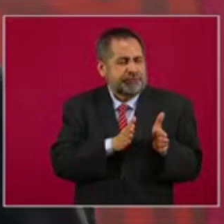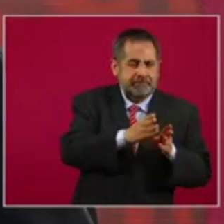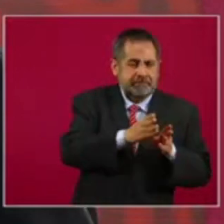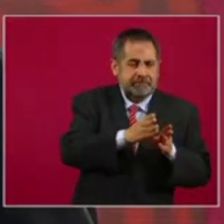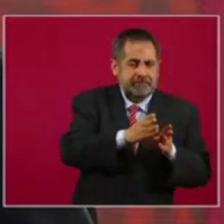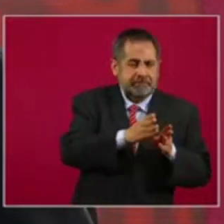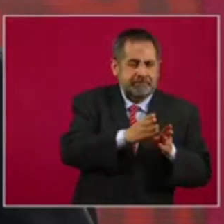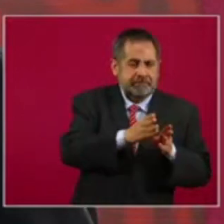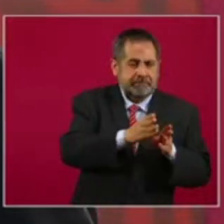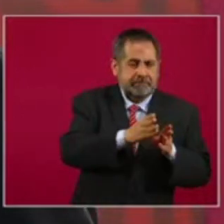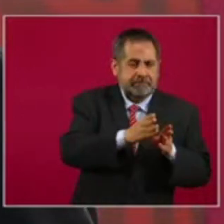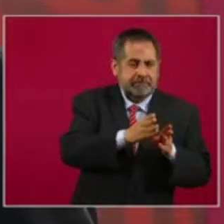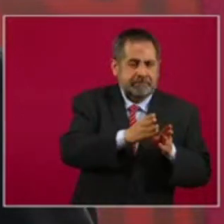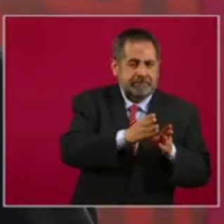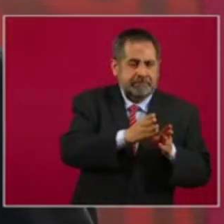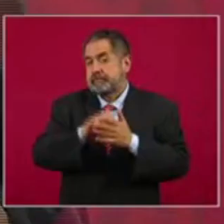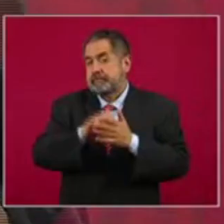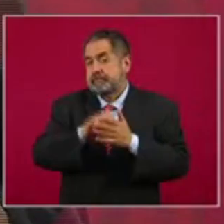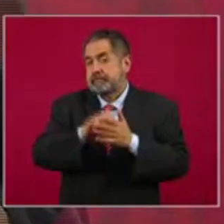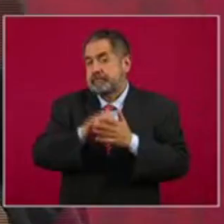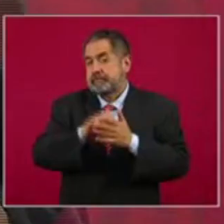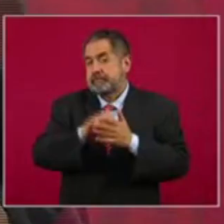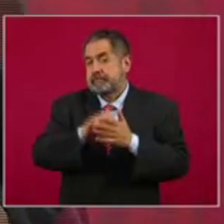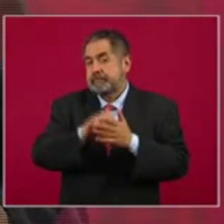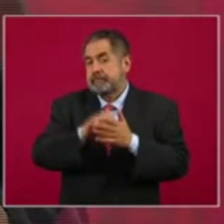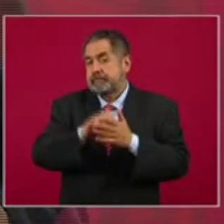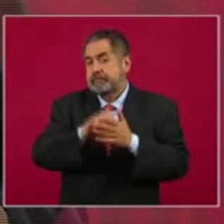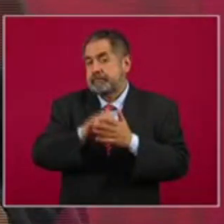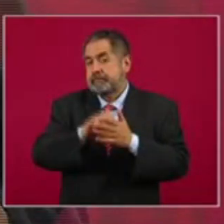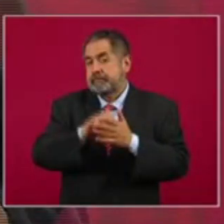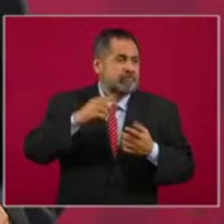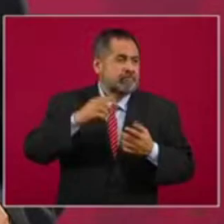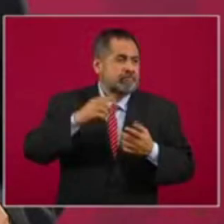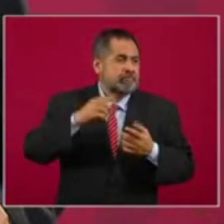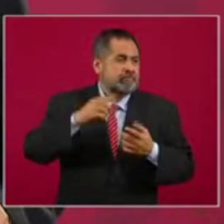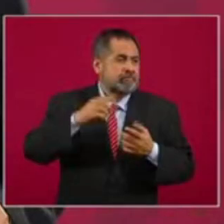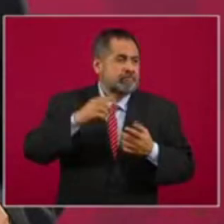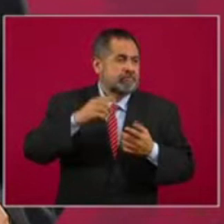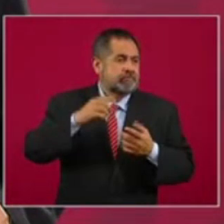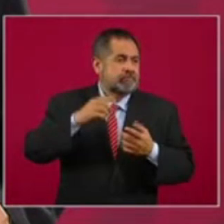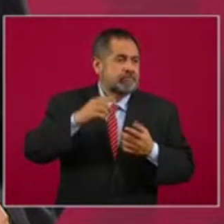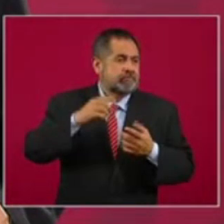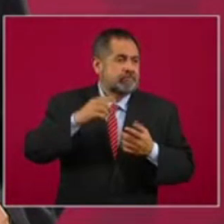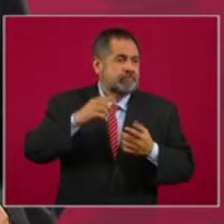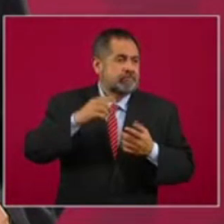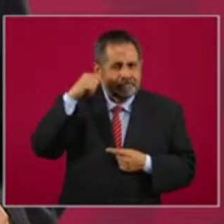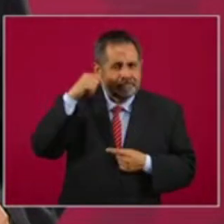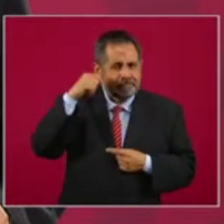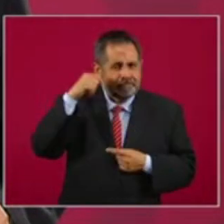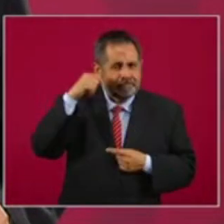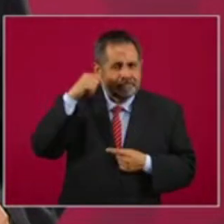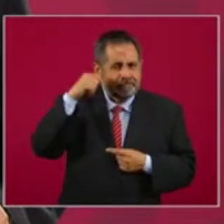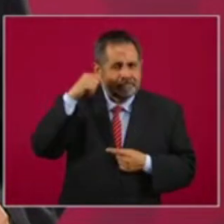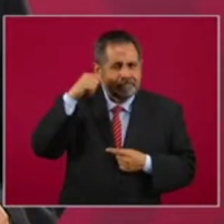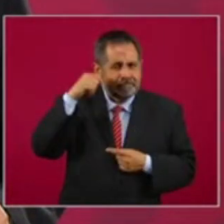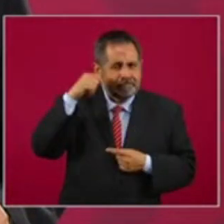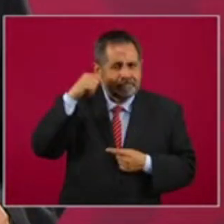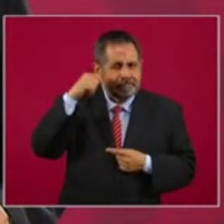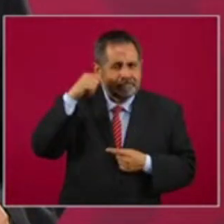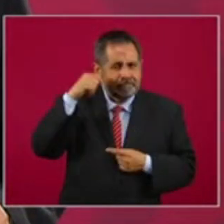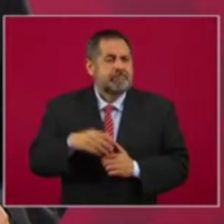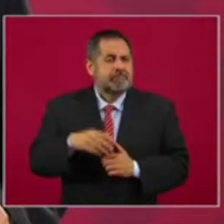en un municipio, en Sinaloa, en Tabasco,